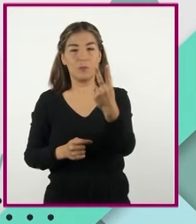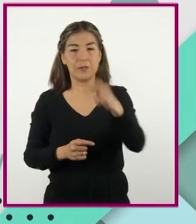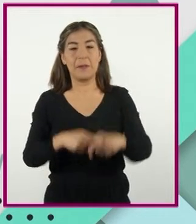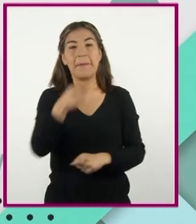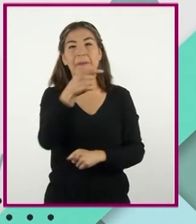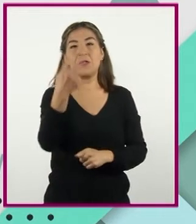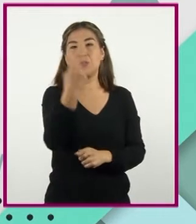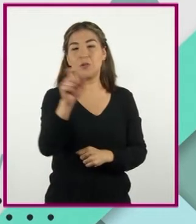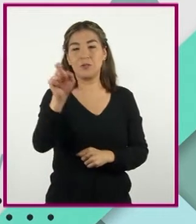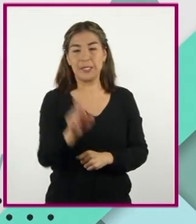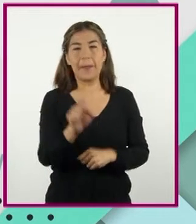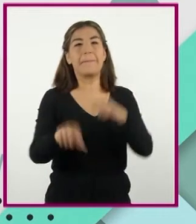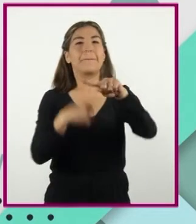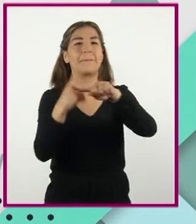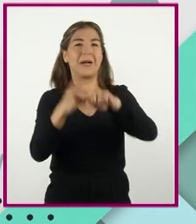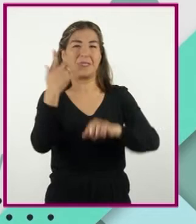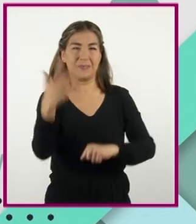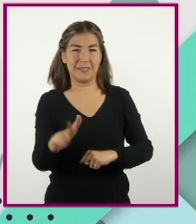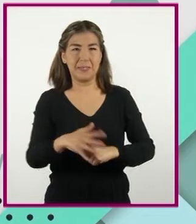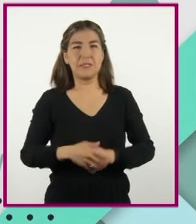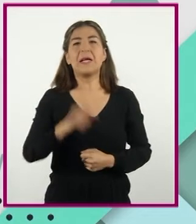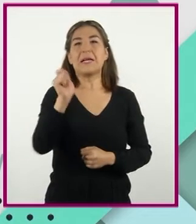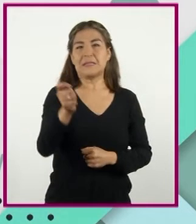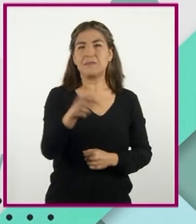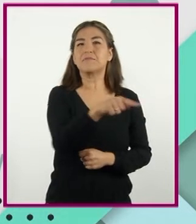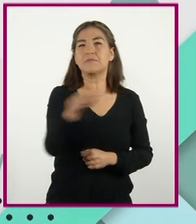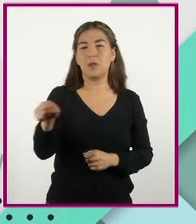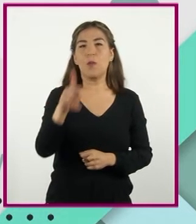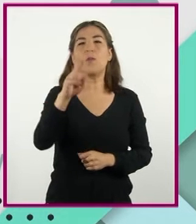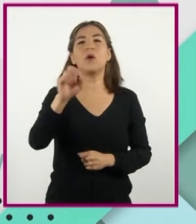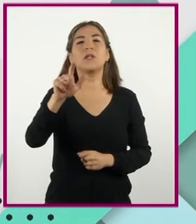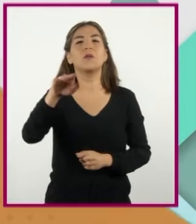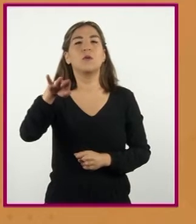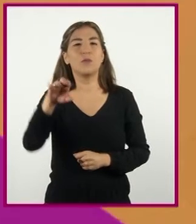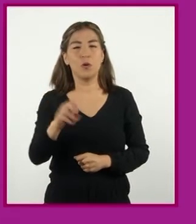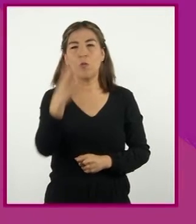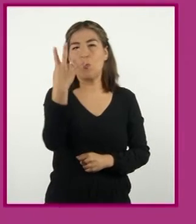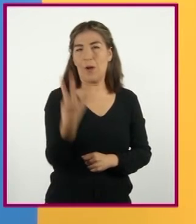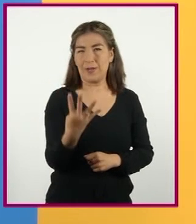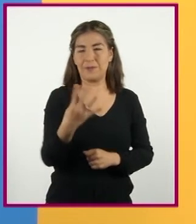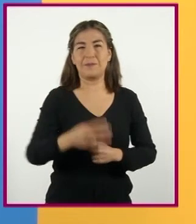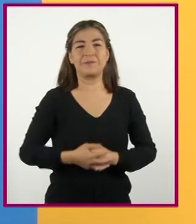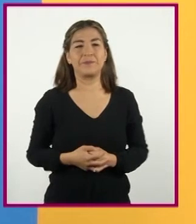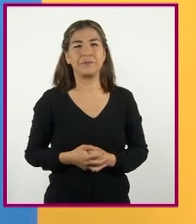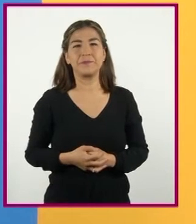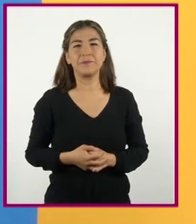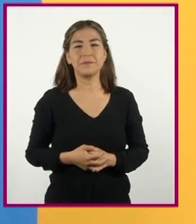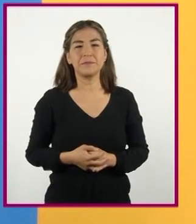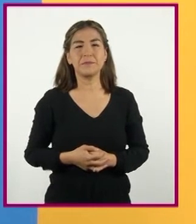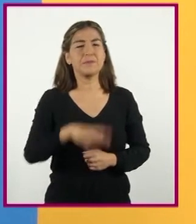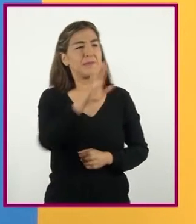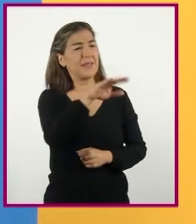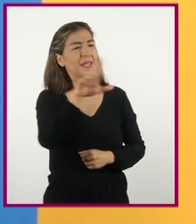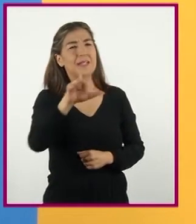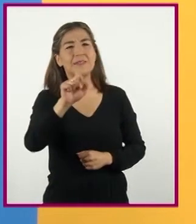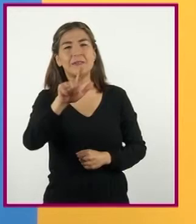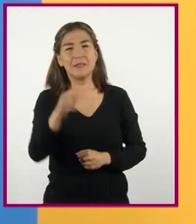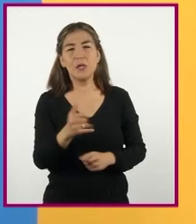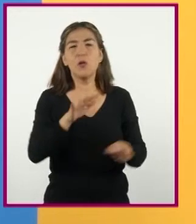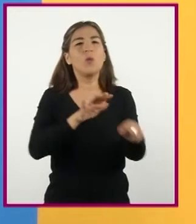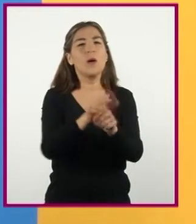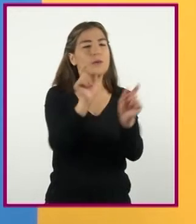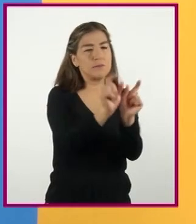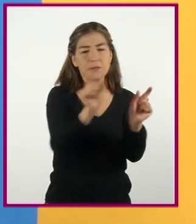menos 2x más 10. Es un polinomio de 4 términos. Leslie, clasificamos los